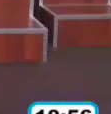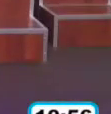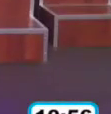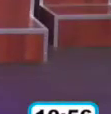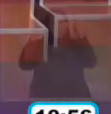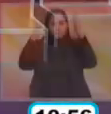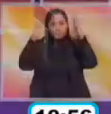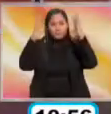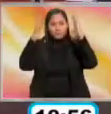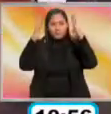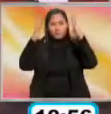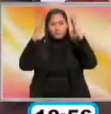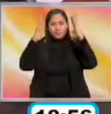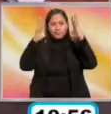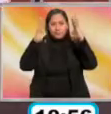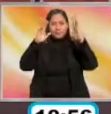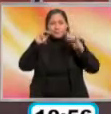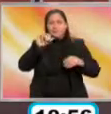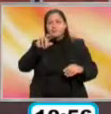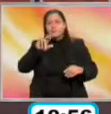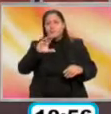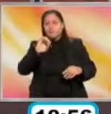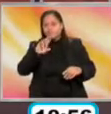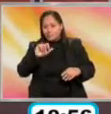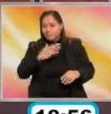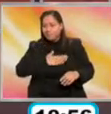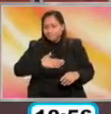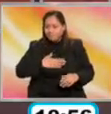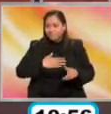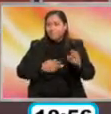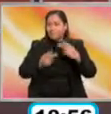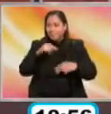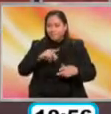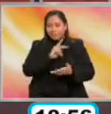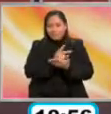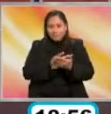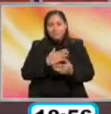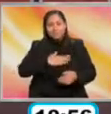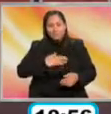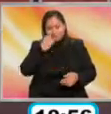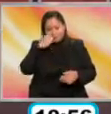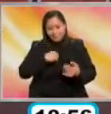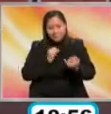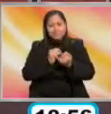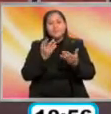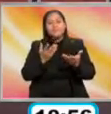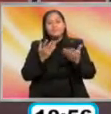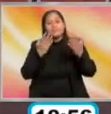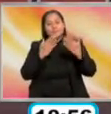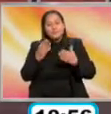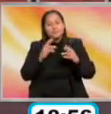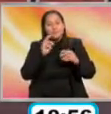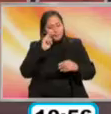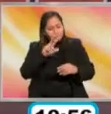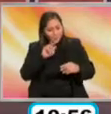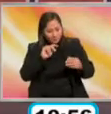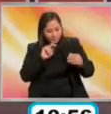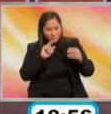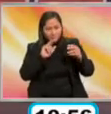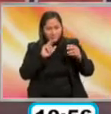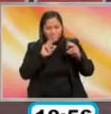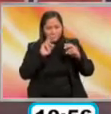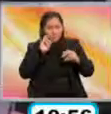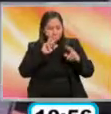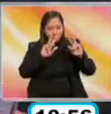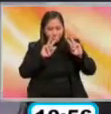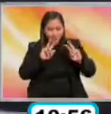Aplauso para Manuel Gorka. Qué placer de verdad tenerte aquí en el programa. Un placer para Te mí. deseamos mucho éxito. Estoy viendo los temas que son, bueno,